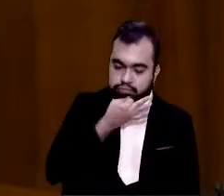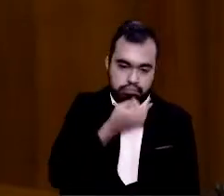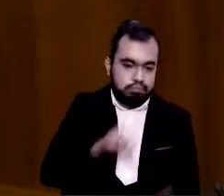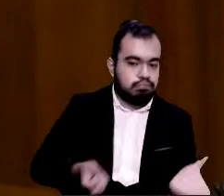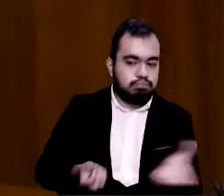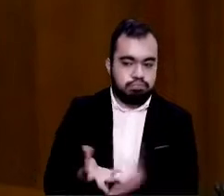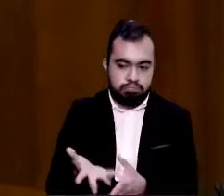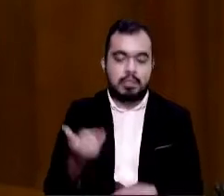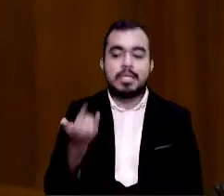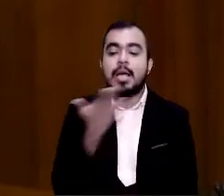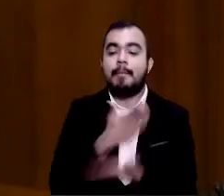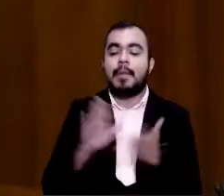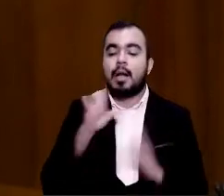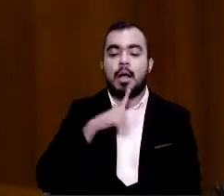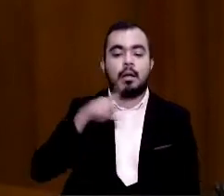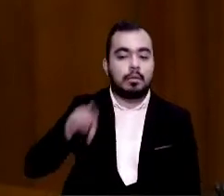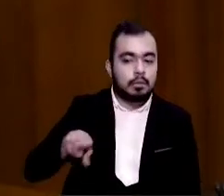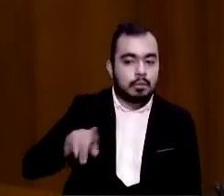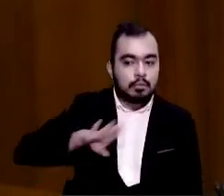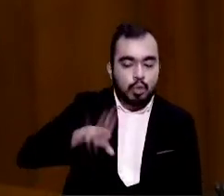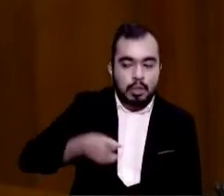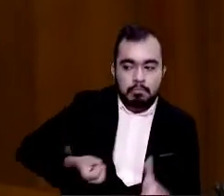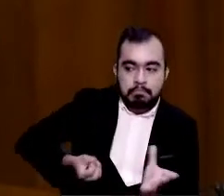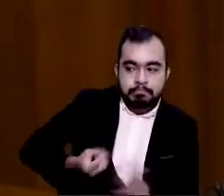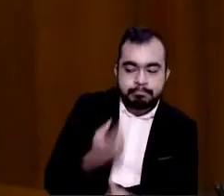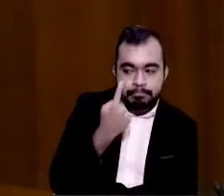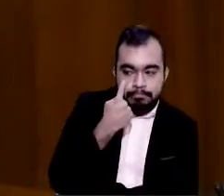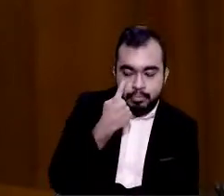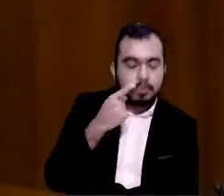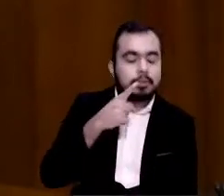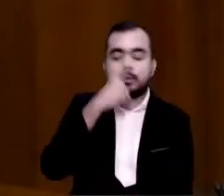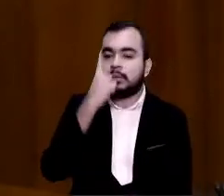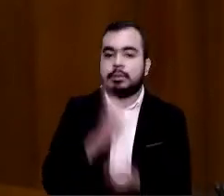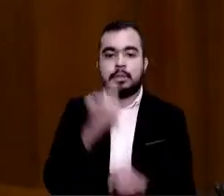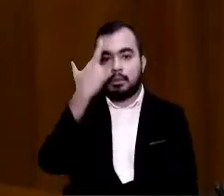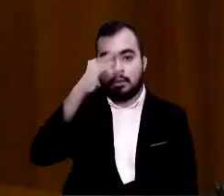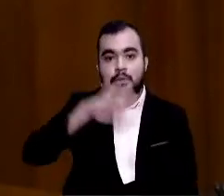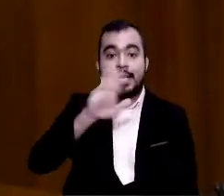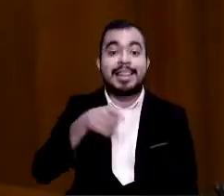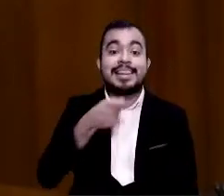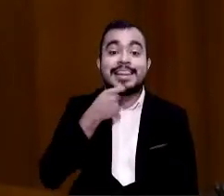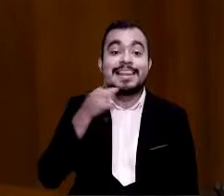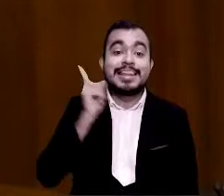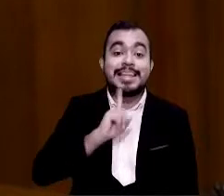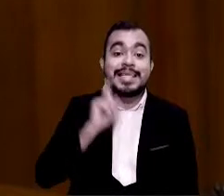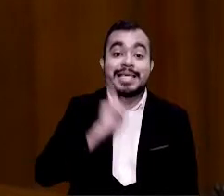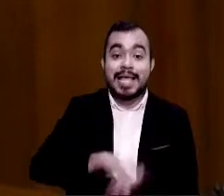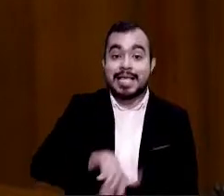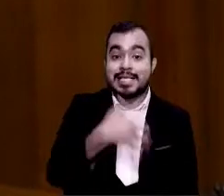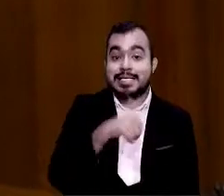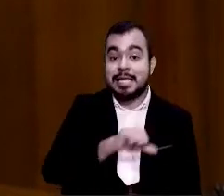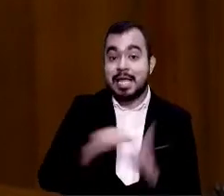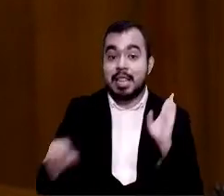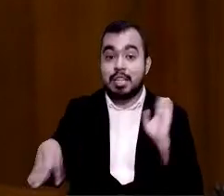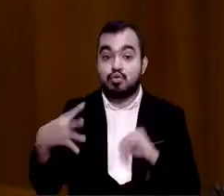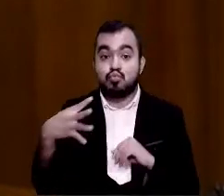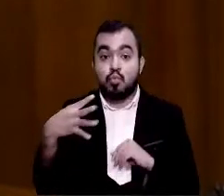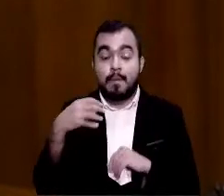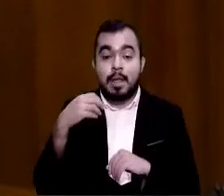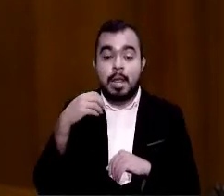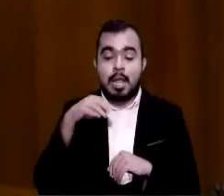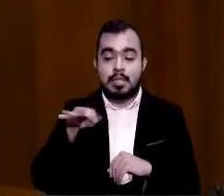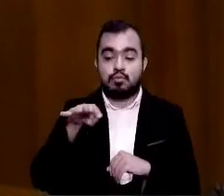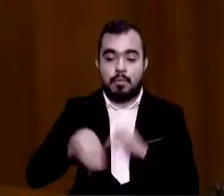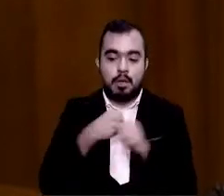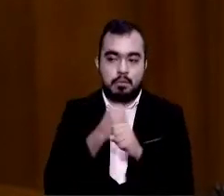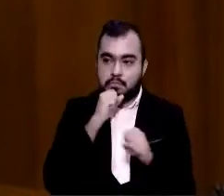muertes relacionadas con la gestación, la causa principal de mortalidad para las niñas entre 15 y 19 años, informó la Organización